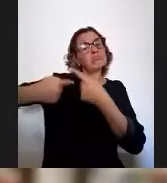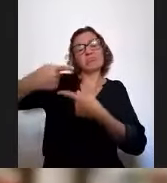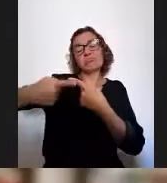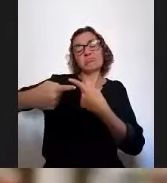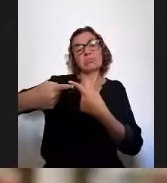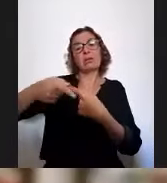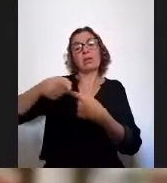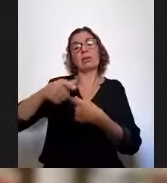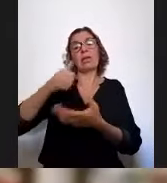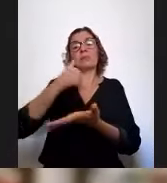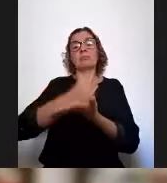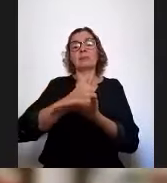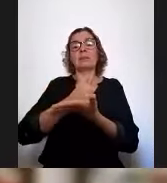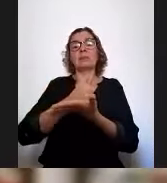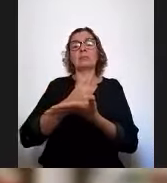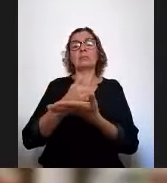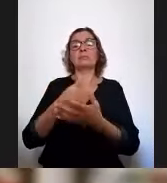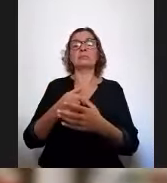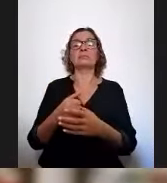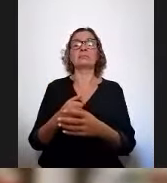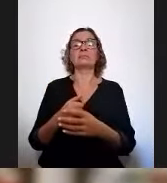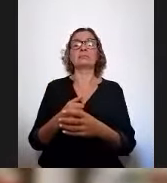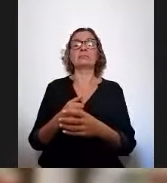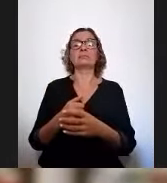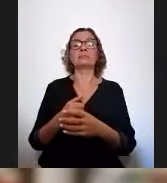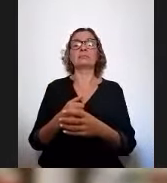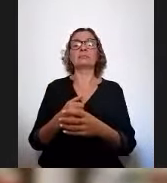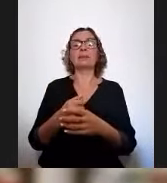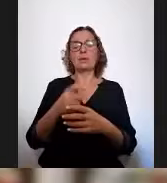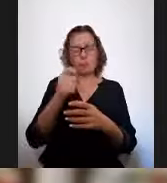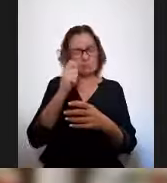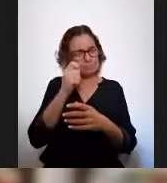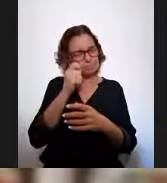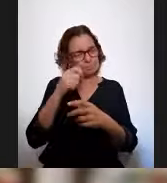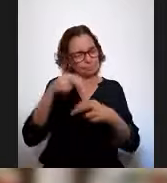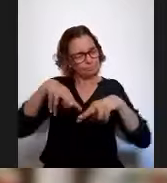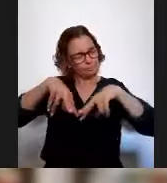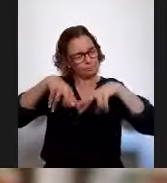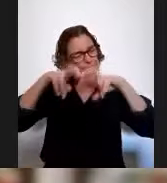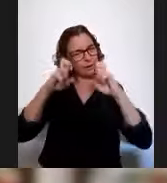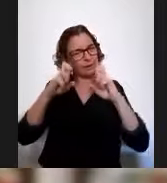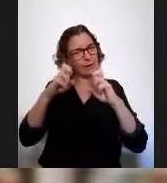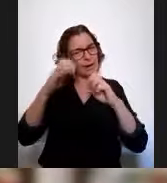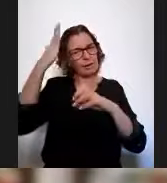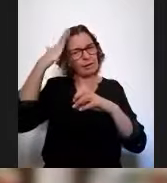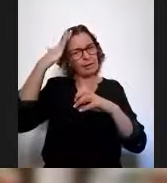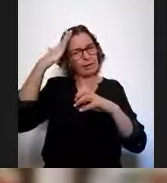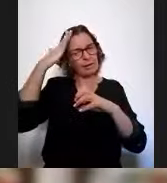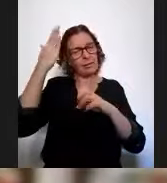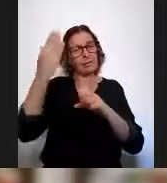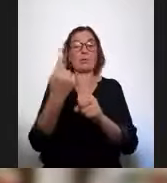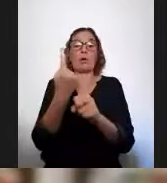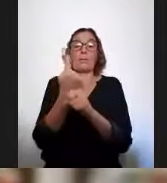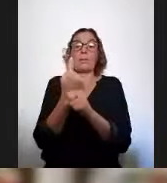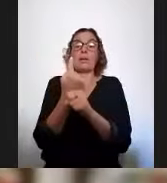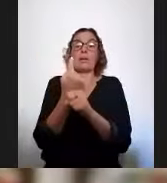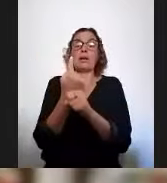ese momento. Tenemos que investigar, tenemos que saber si somos el primero, si